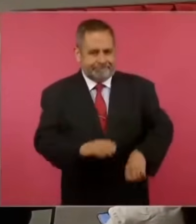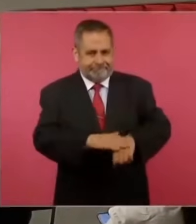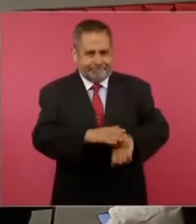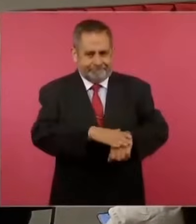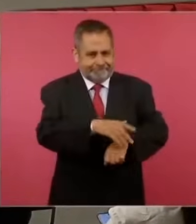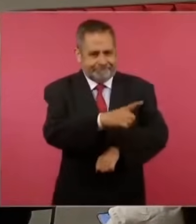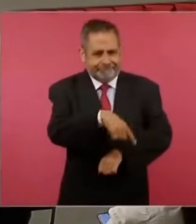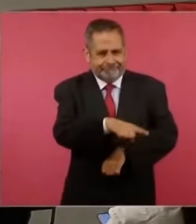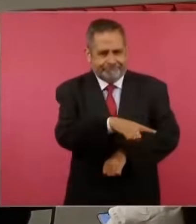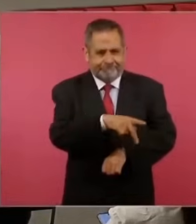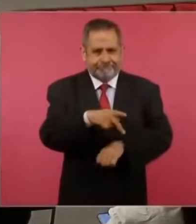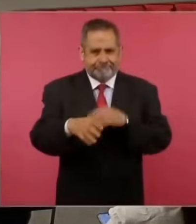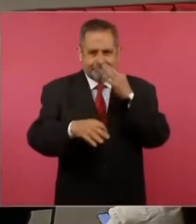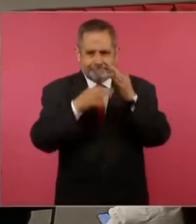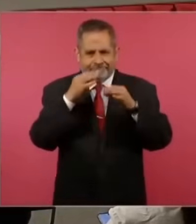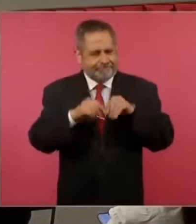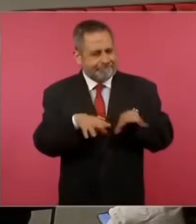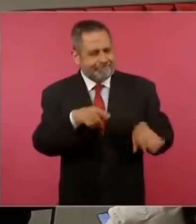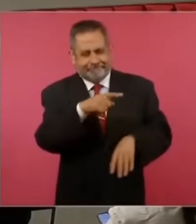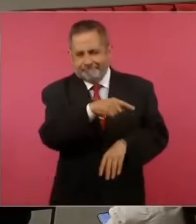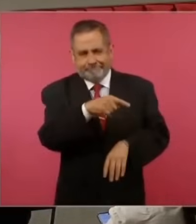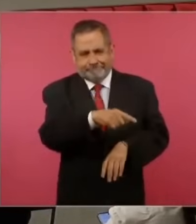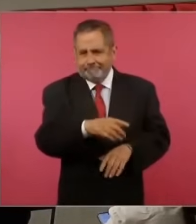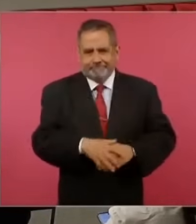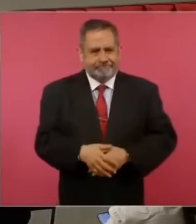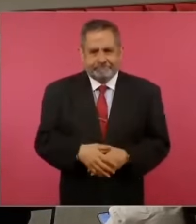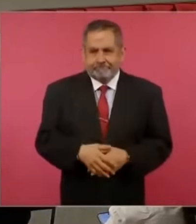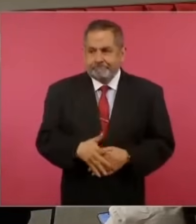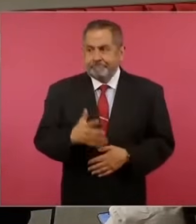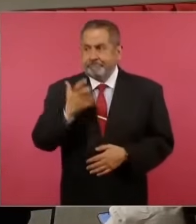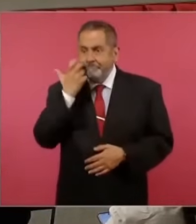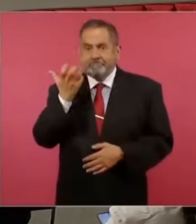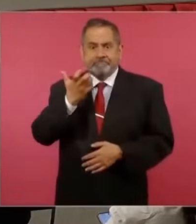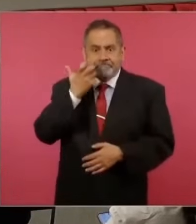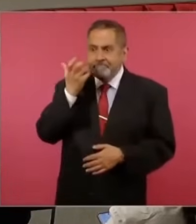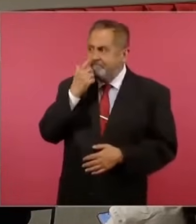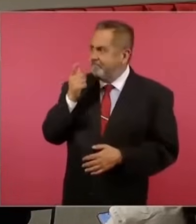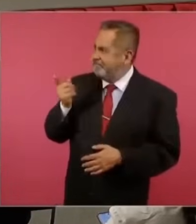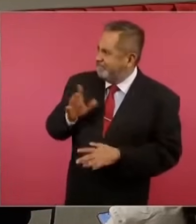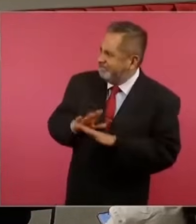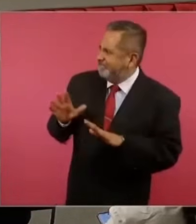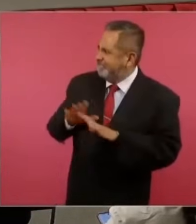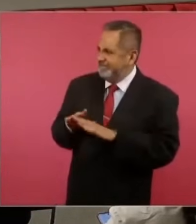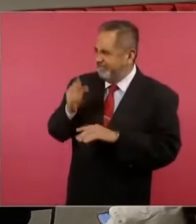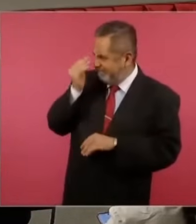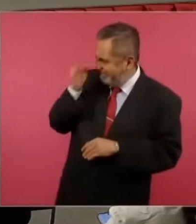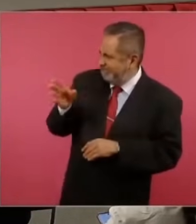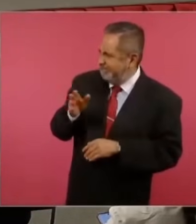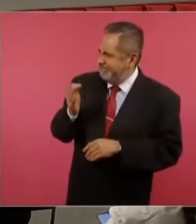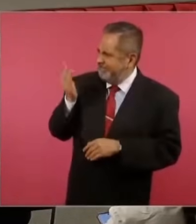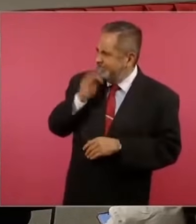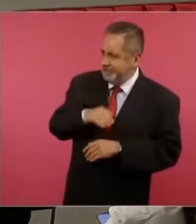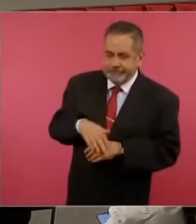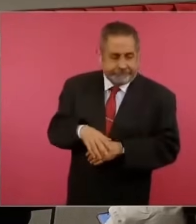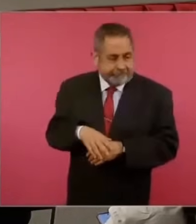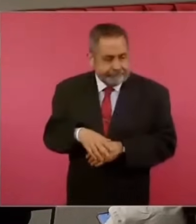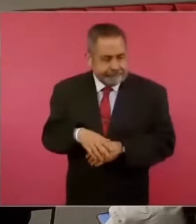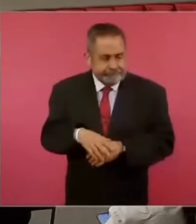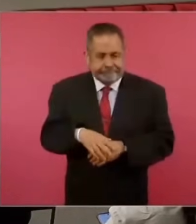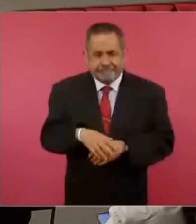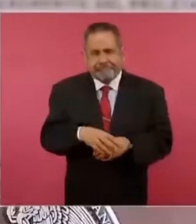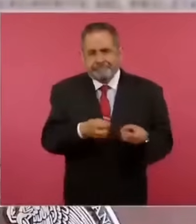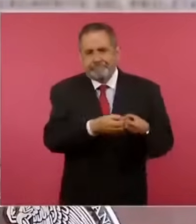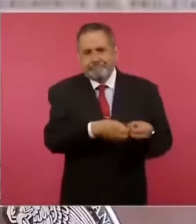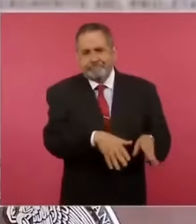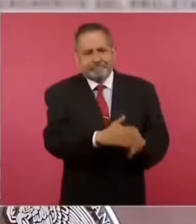los medios de comunicación, los intentos por apagar la verdad con noticias falsas se contrarrestan